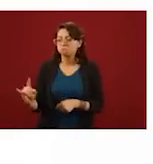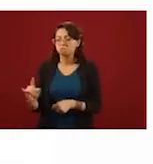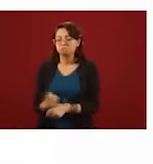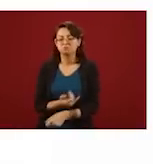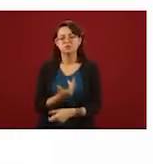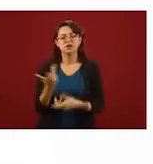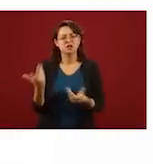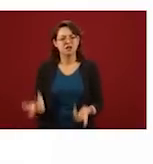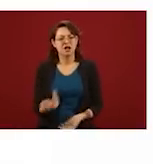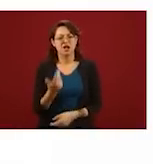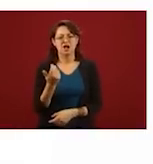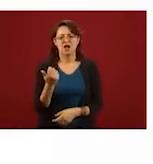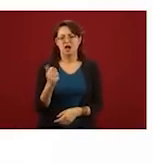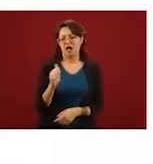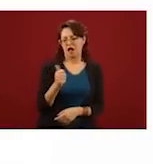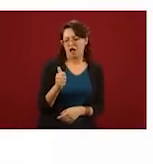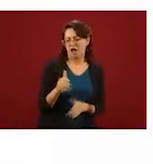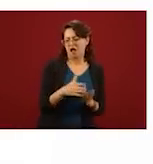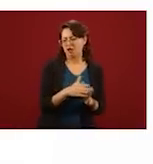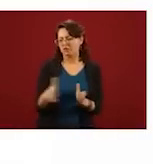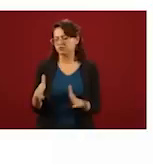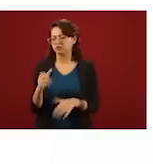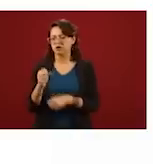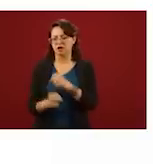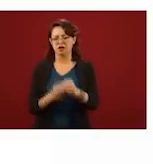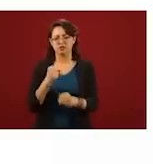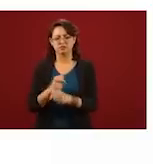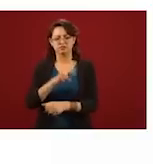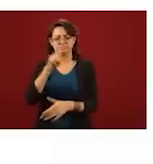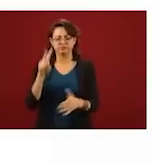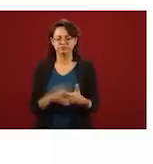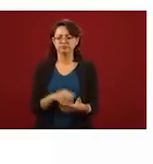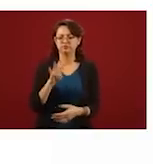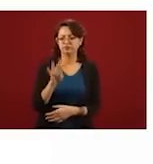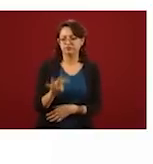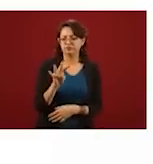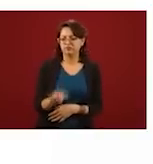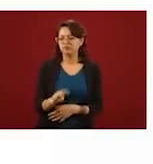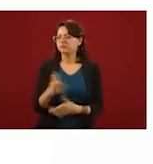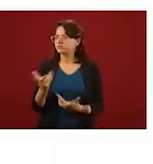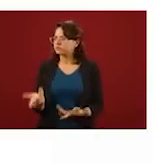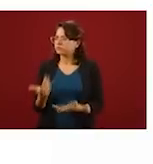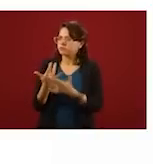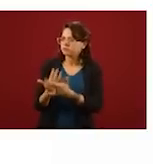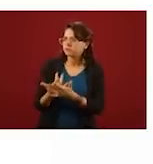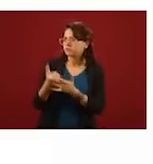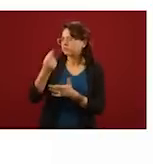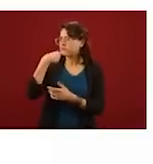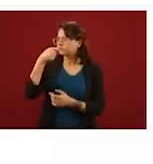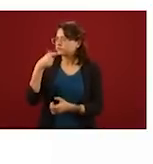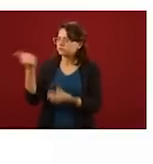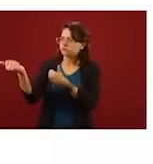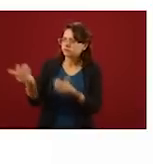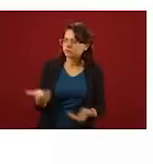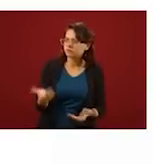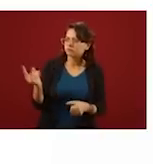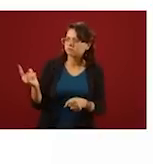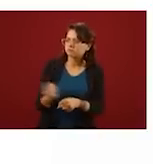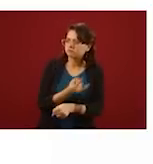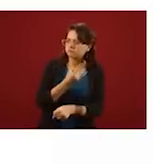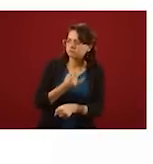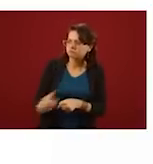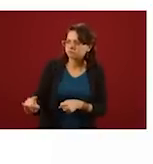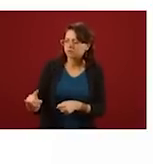agosto y durante todo el año hubo inconsistencias en la entrega de los medicamentos. De la lista